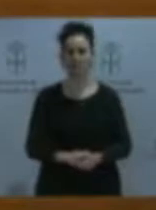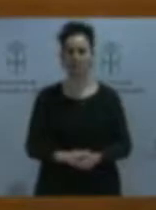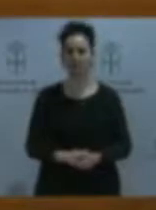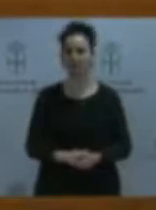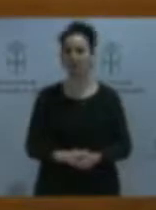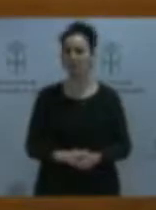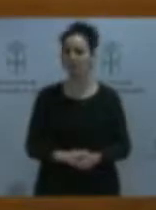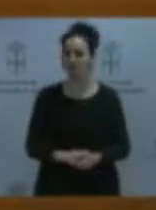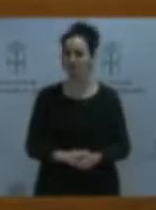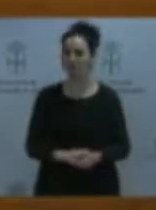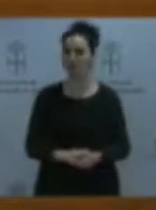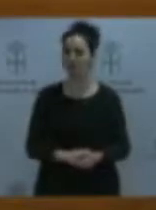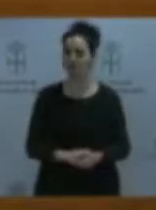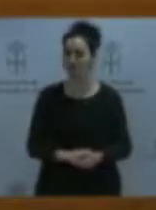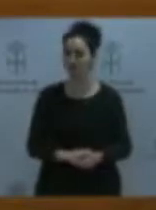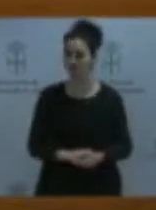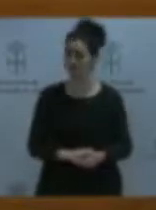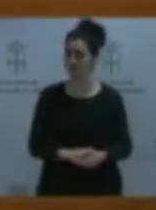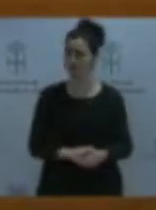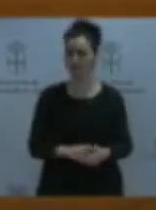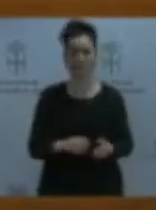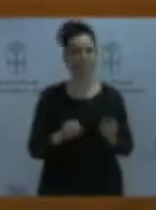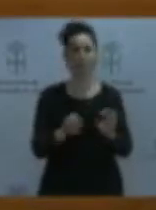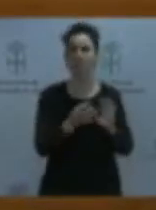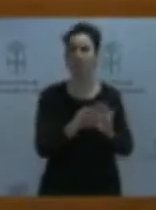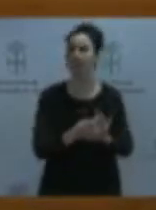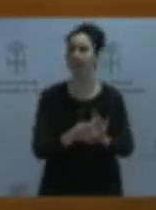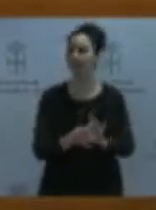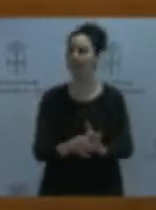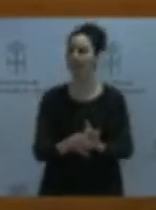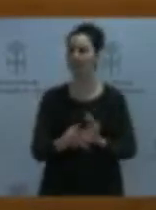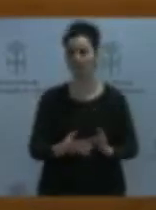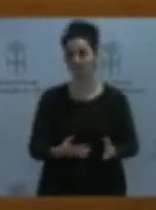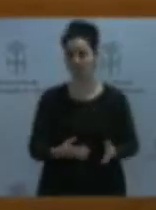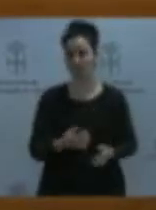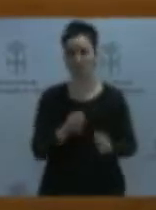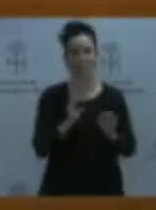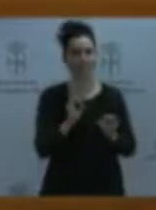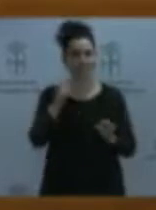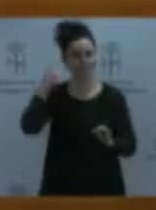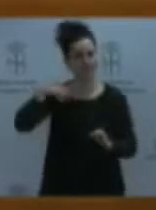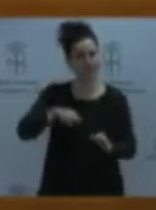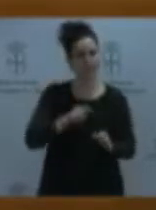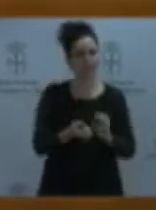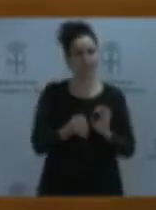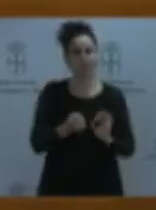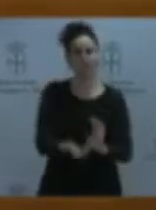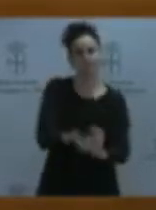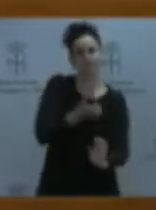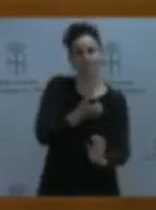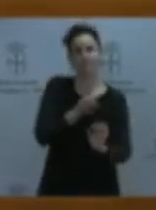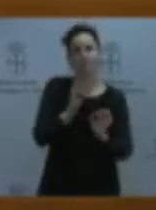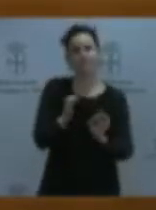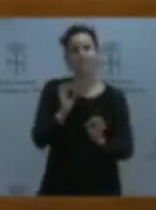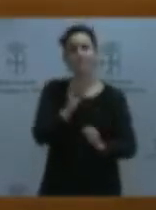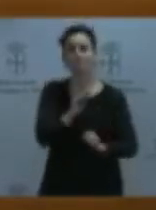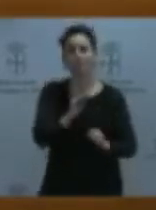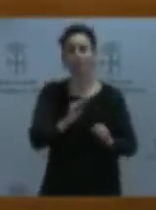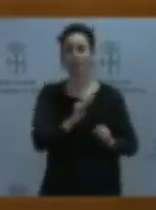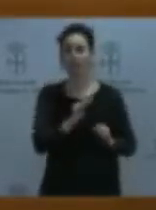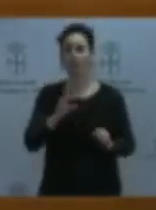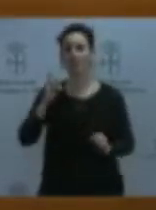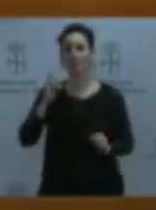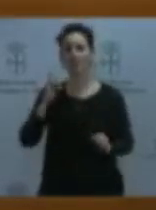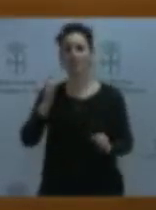palabra, ya que en diciembre del año pasado, ante una pregunta de mi compañero Daniel Ripa sobre la existencia